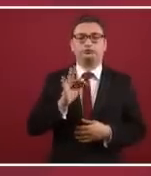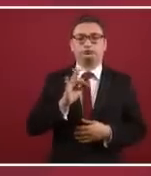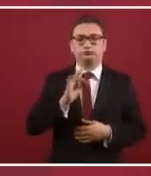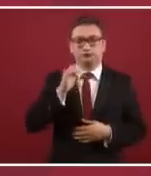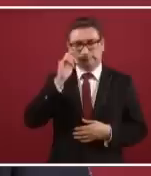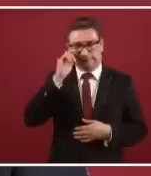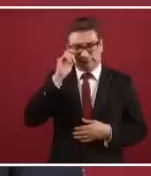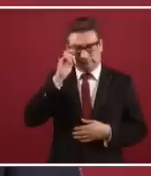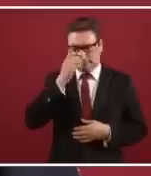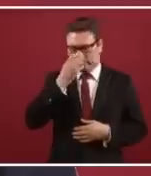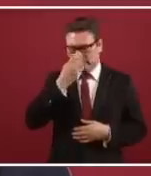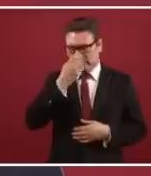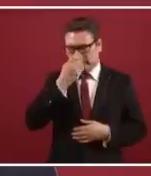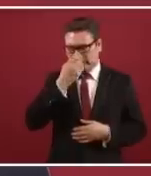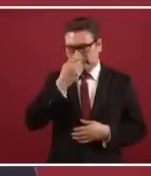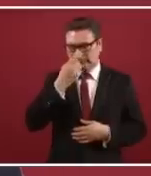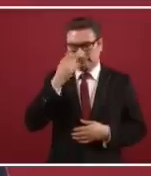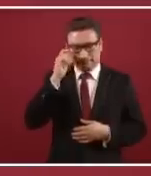dedicando